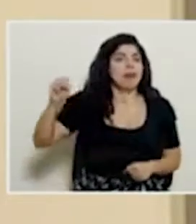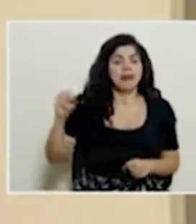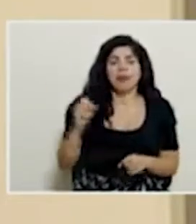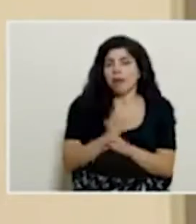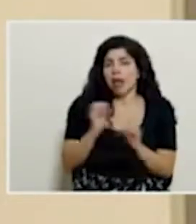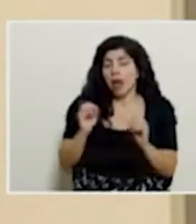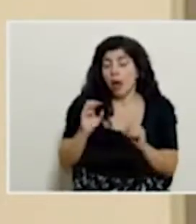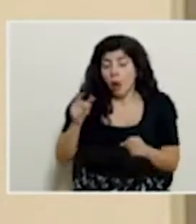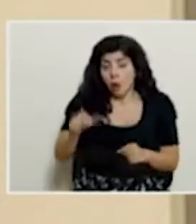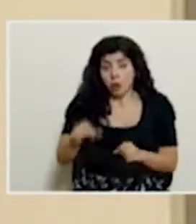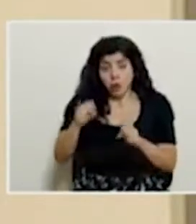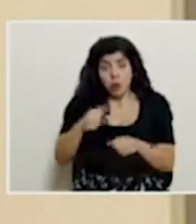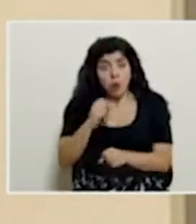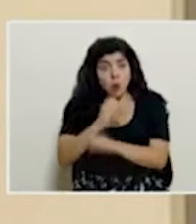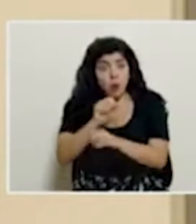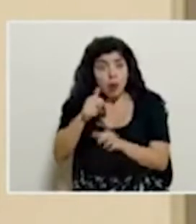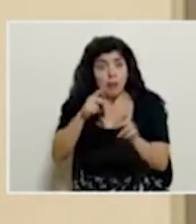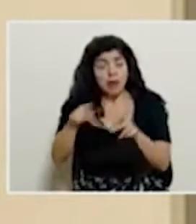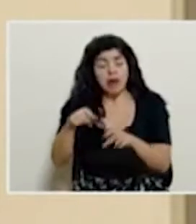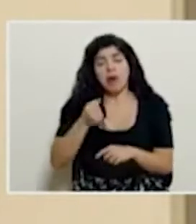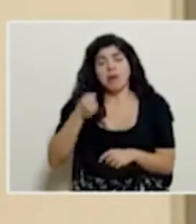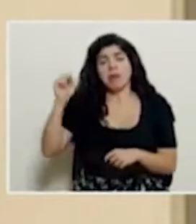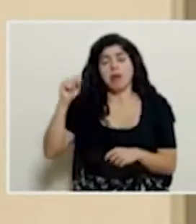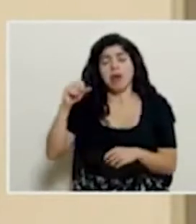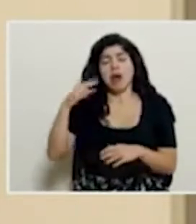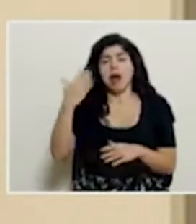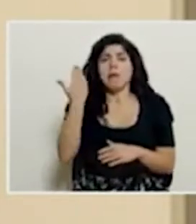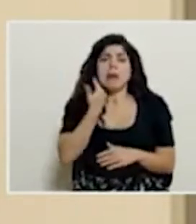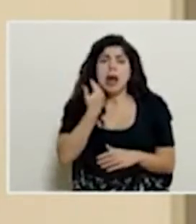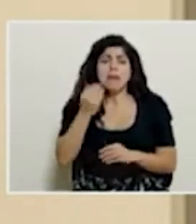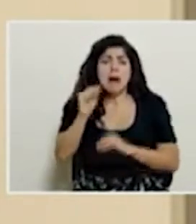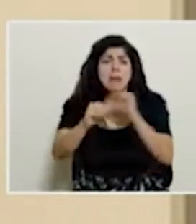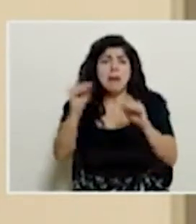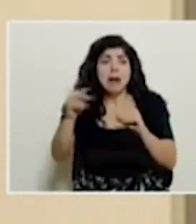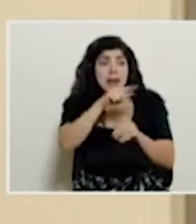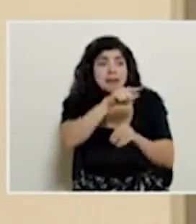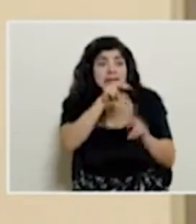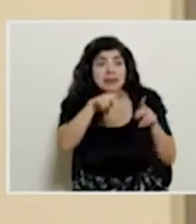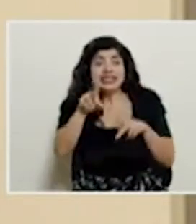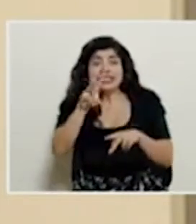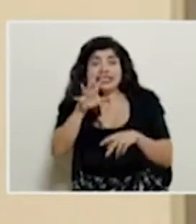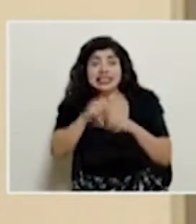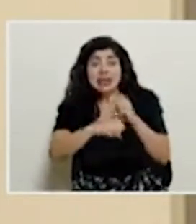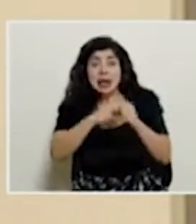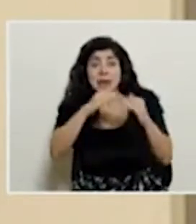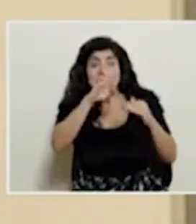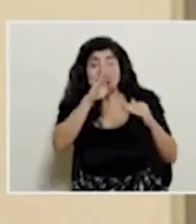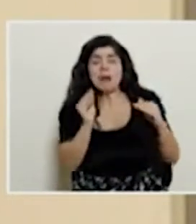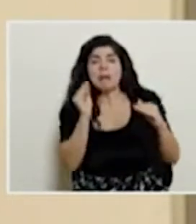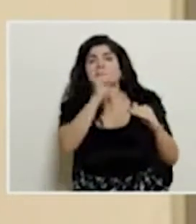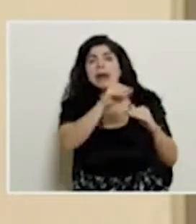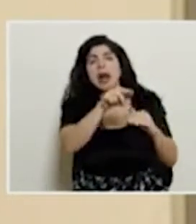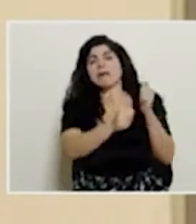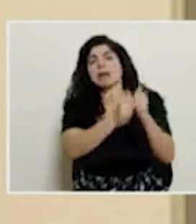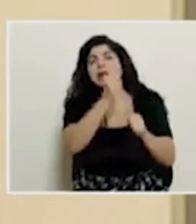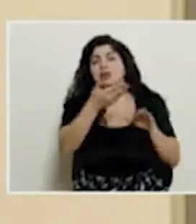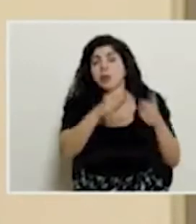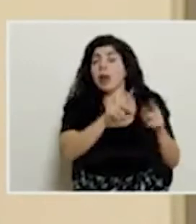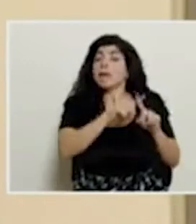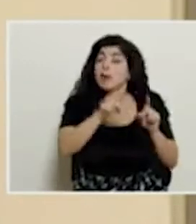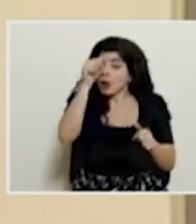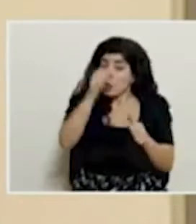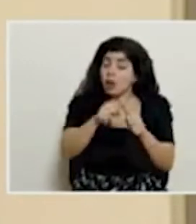a muchos de 65 años y más que son los que se mueren en la gran mayoría. Porque recordemos que mortalidad tenemos en todos los grupos de